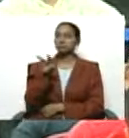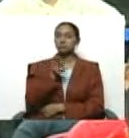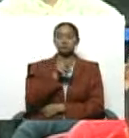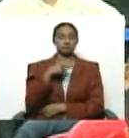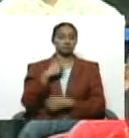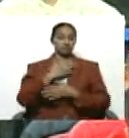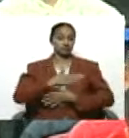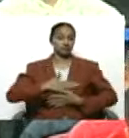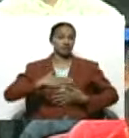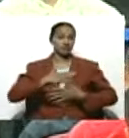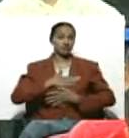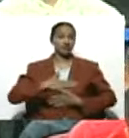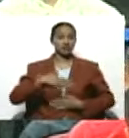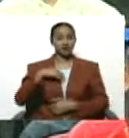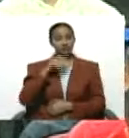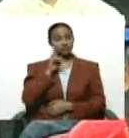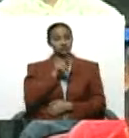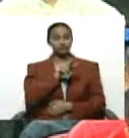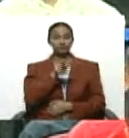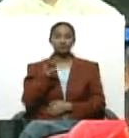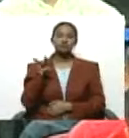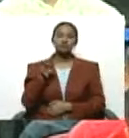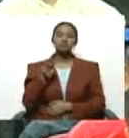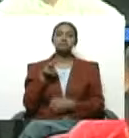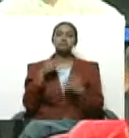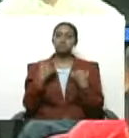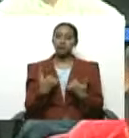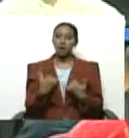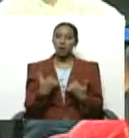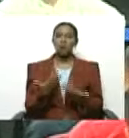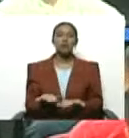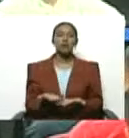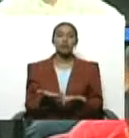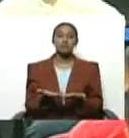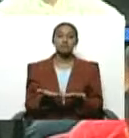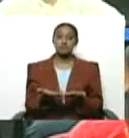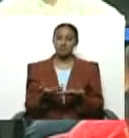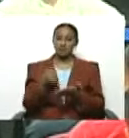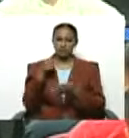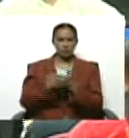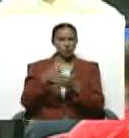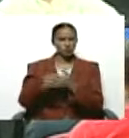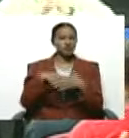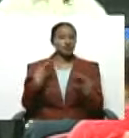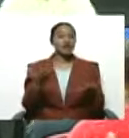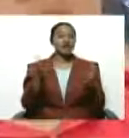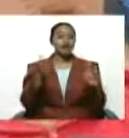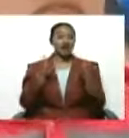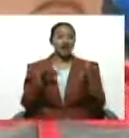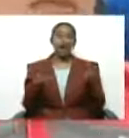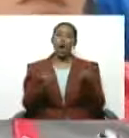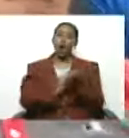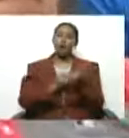que uno observa en este instante, ahorita la batalla que tenemos es la presidencia de la República.